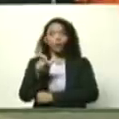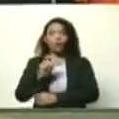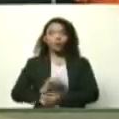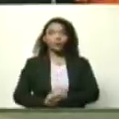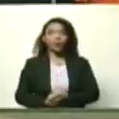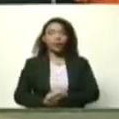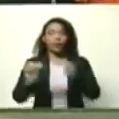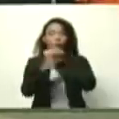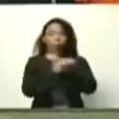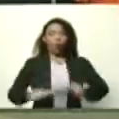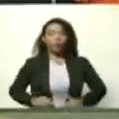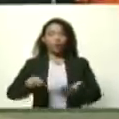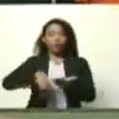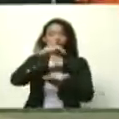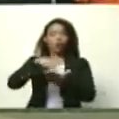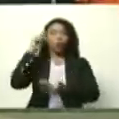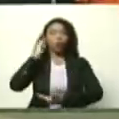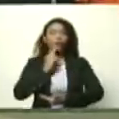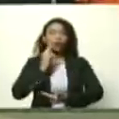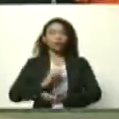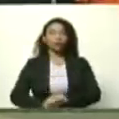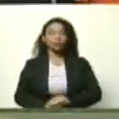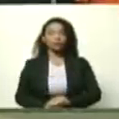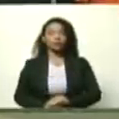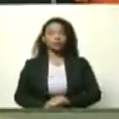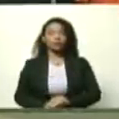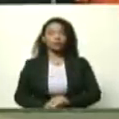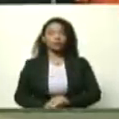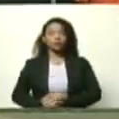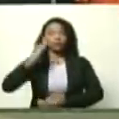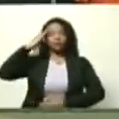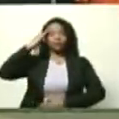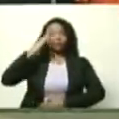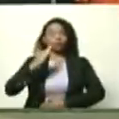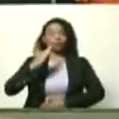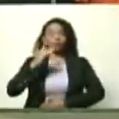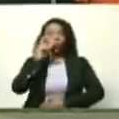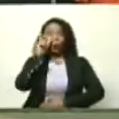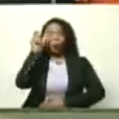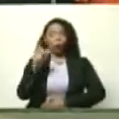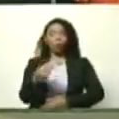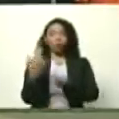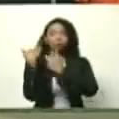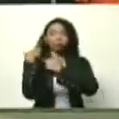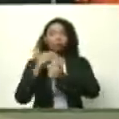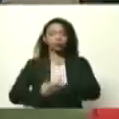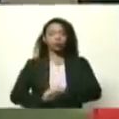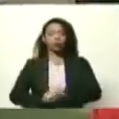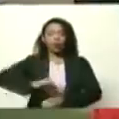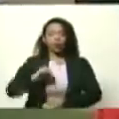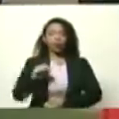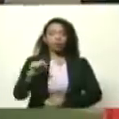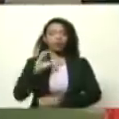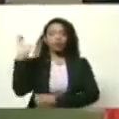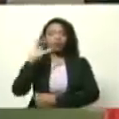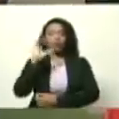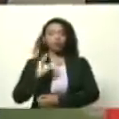de la Guardia Nacional Bolivariana. Oficial Ferrer Escalona Renny José, Policía de